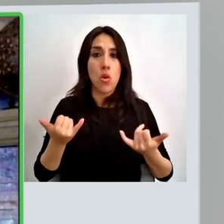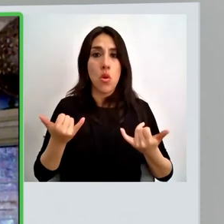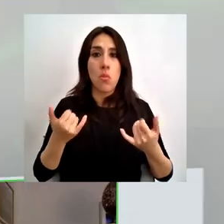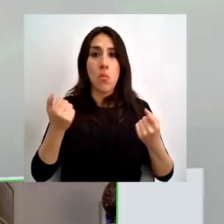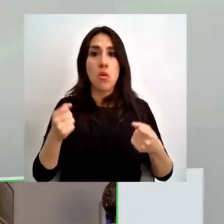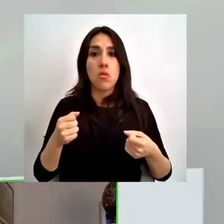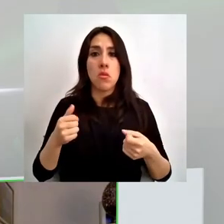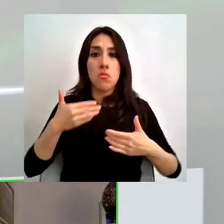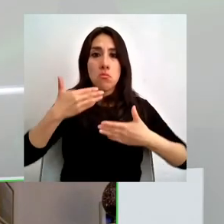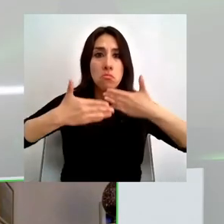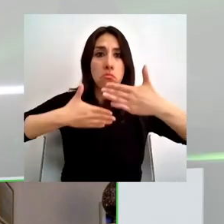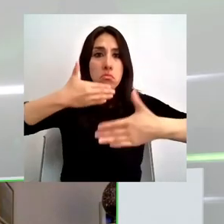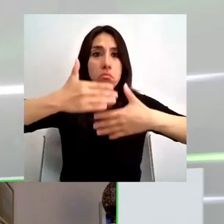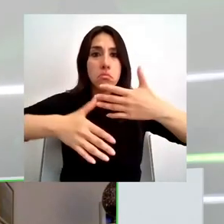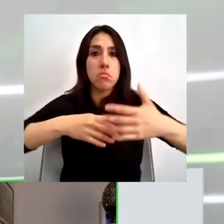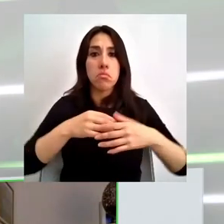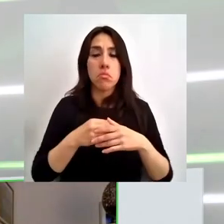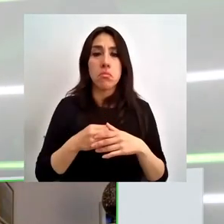empleados